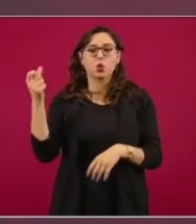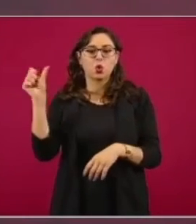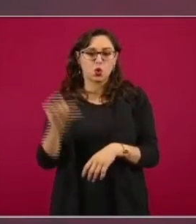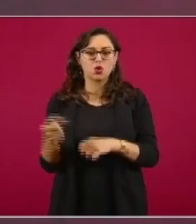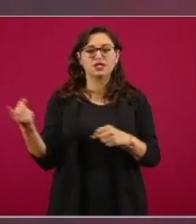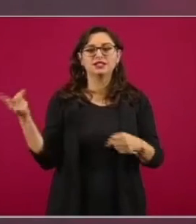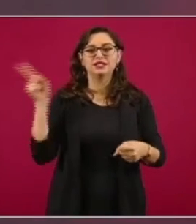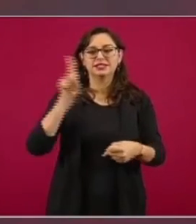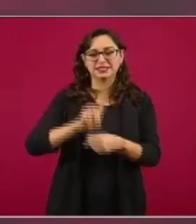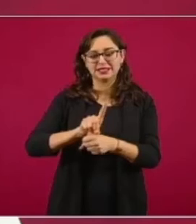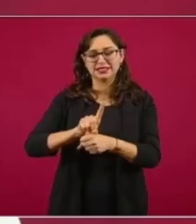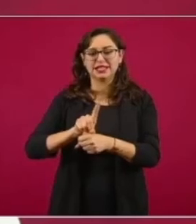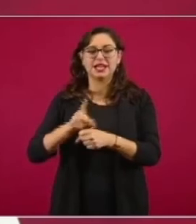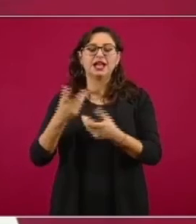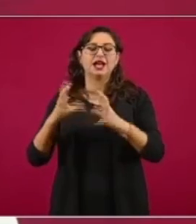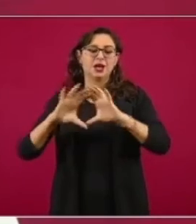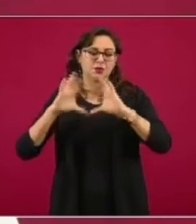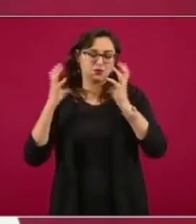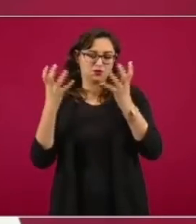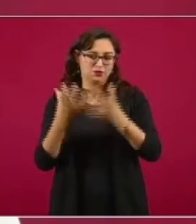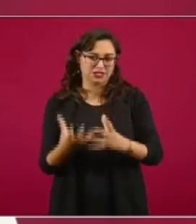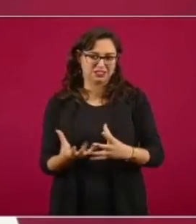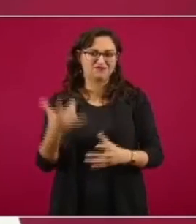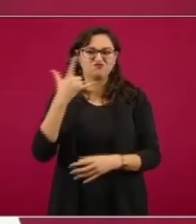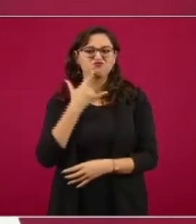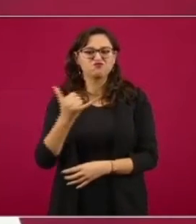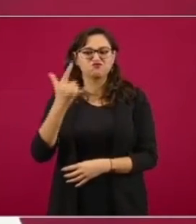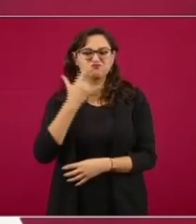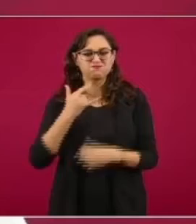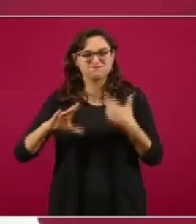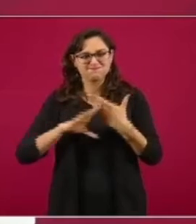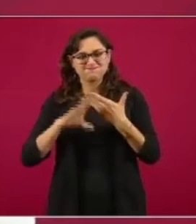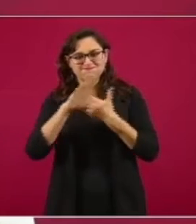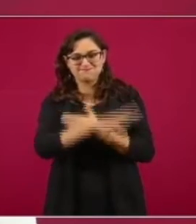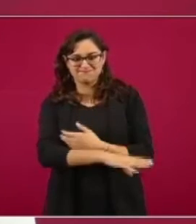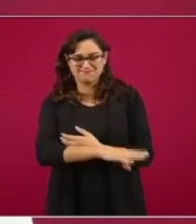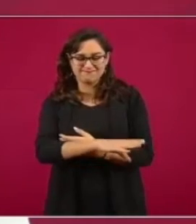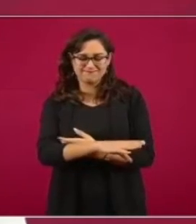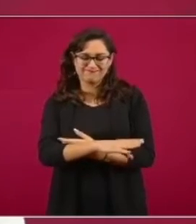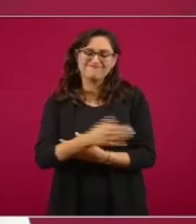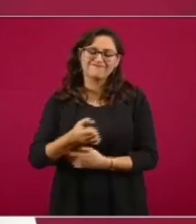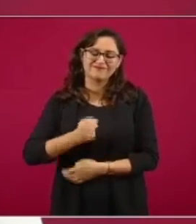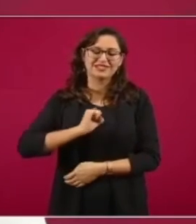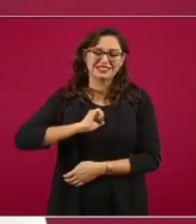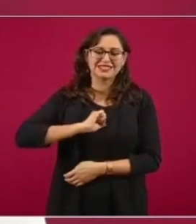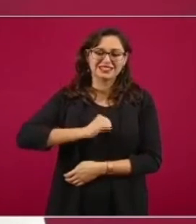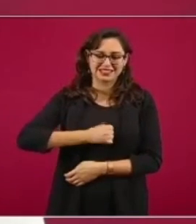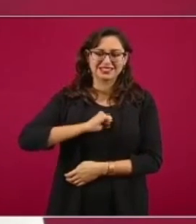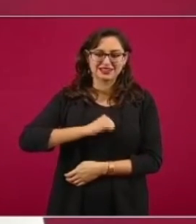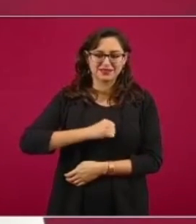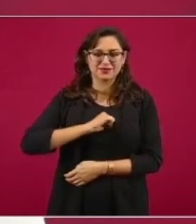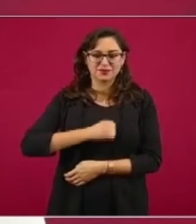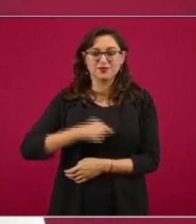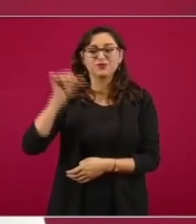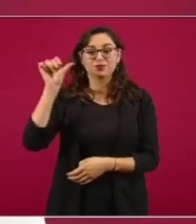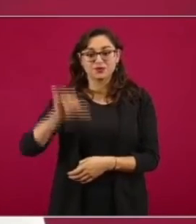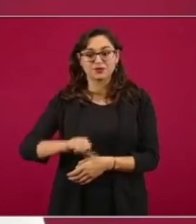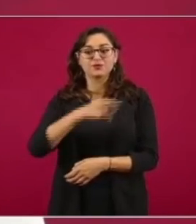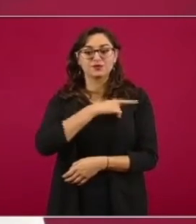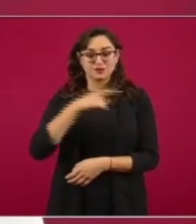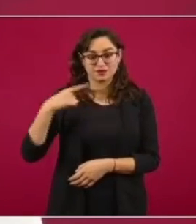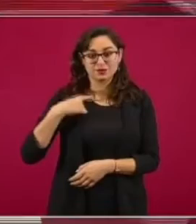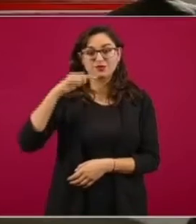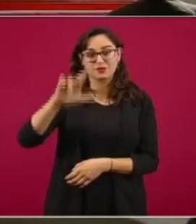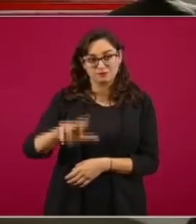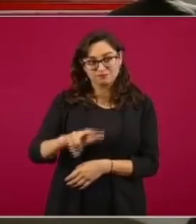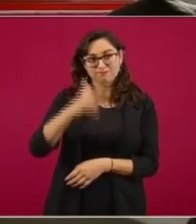Lucha contra el SIDA. Este importante día es para recordar que tenemos todavía, y